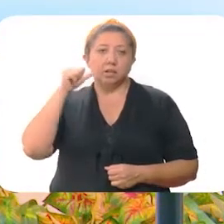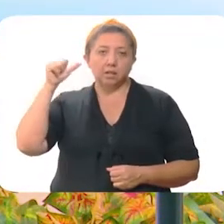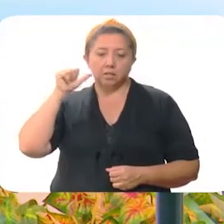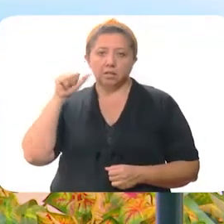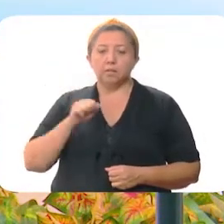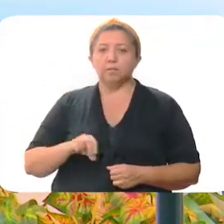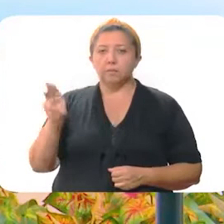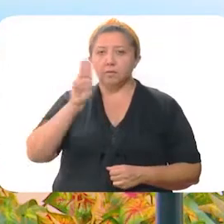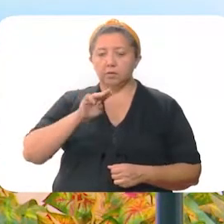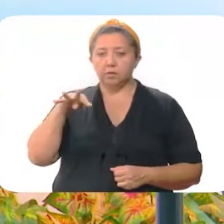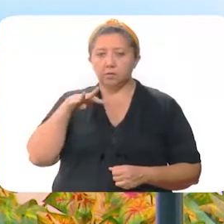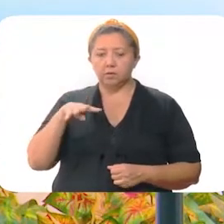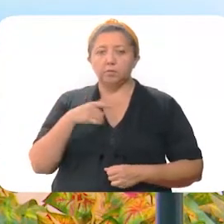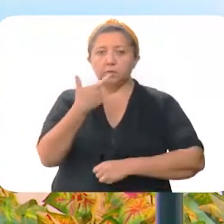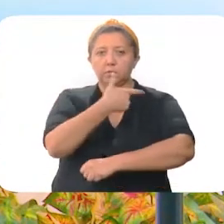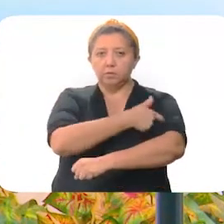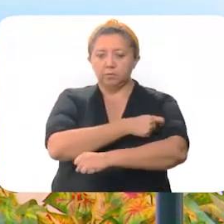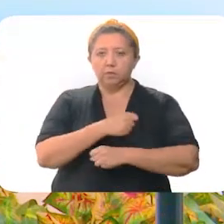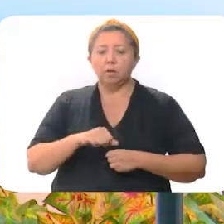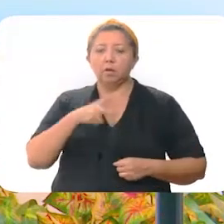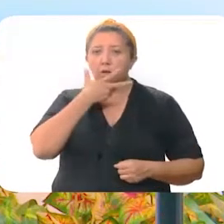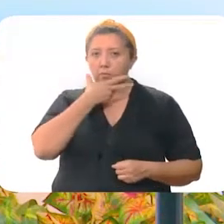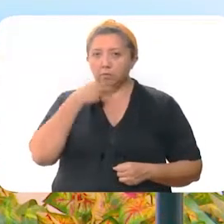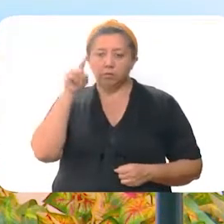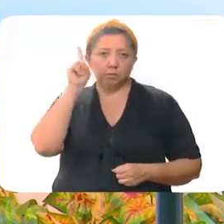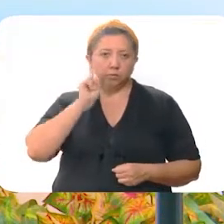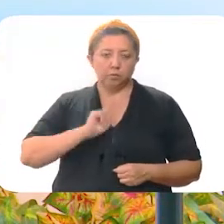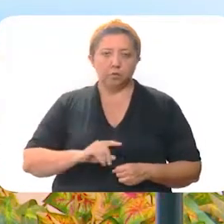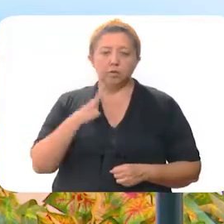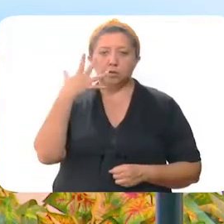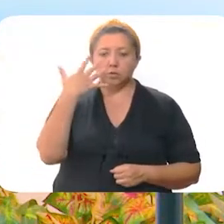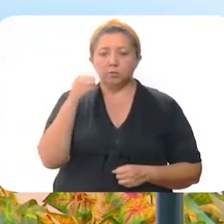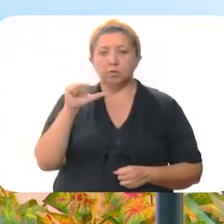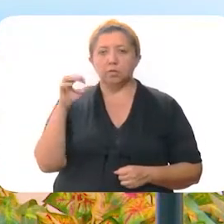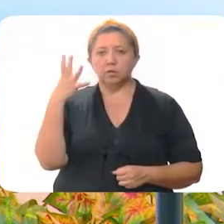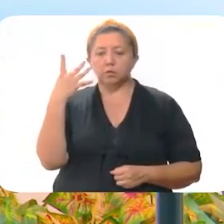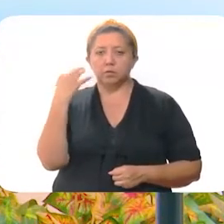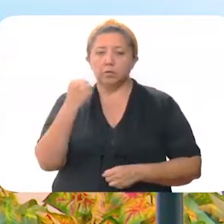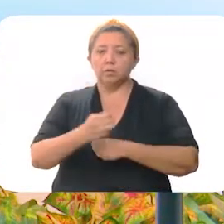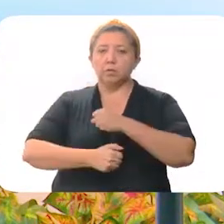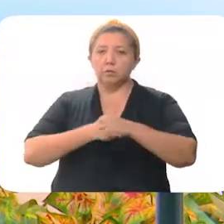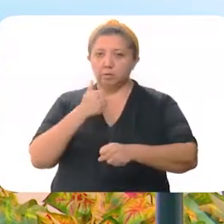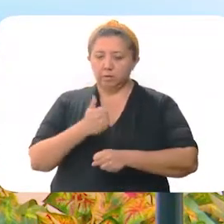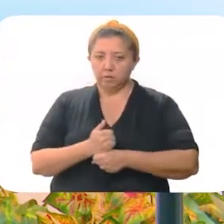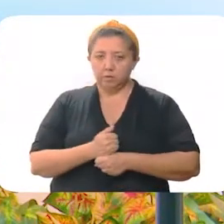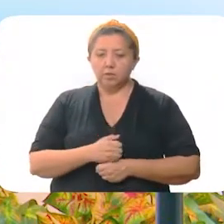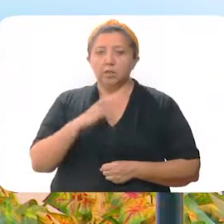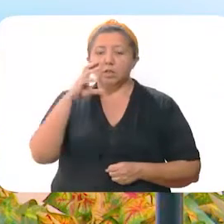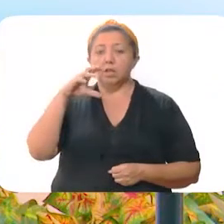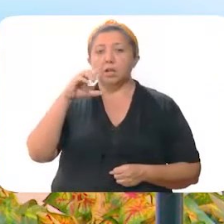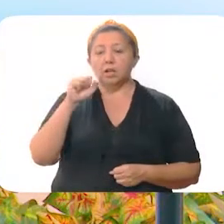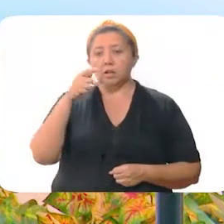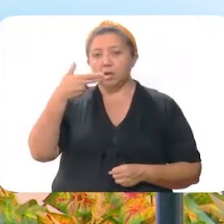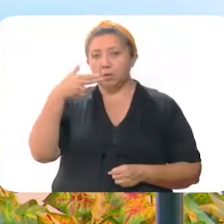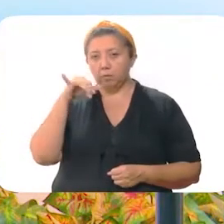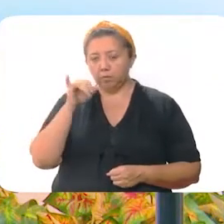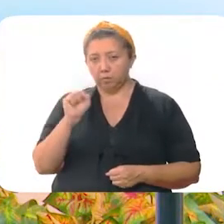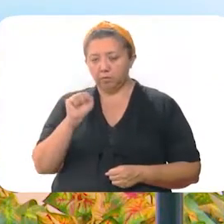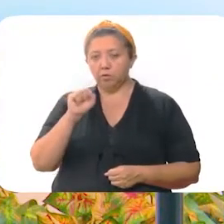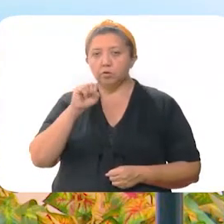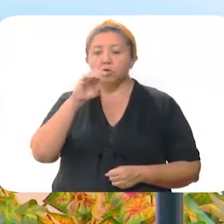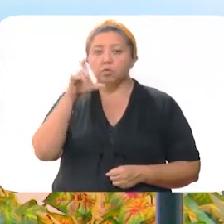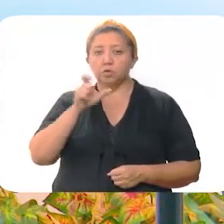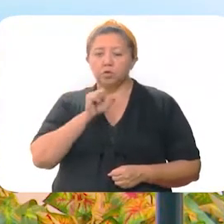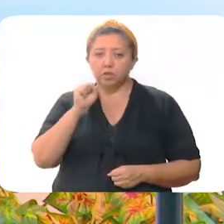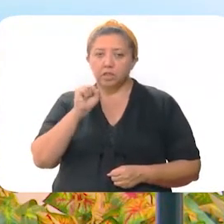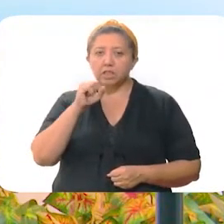miércoles 19, comenzó a aplicarse vacunas a hombres y mujeres de 50 a 59 años de edad en Cagua, Tecal de Venegas,